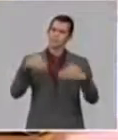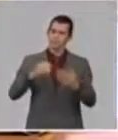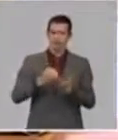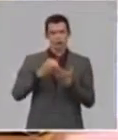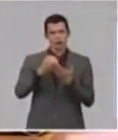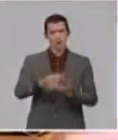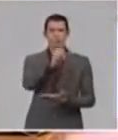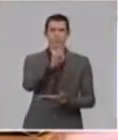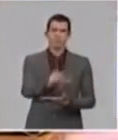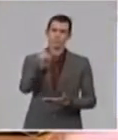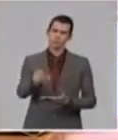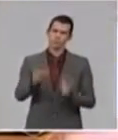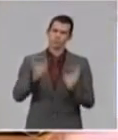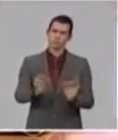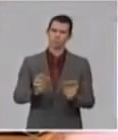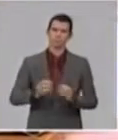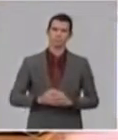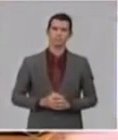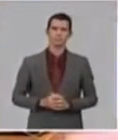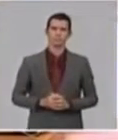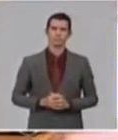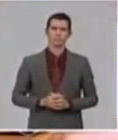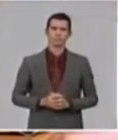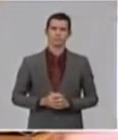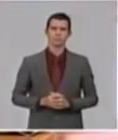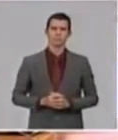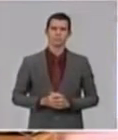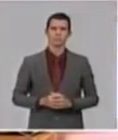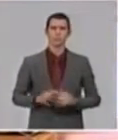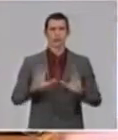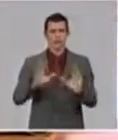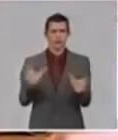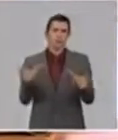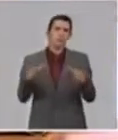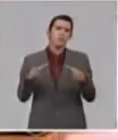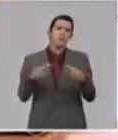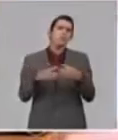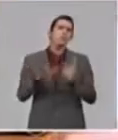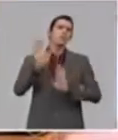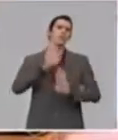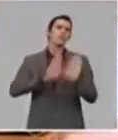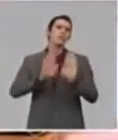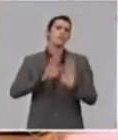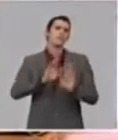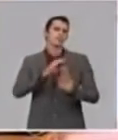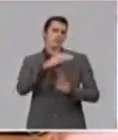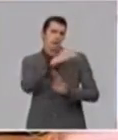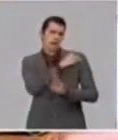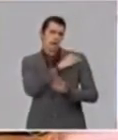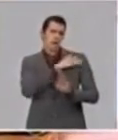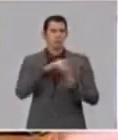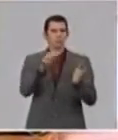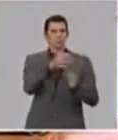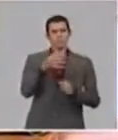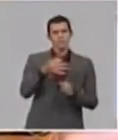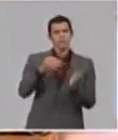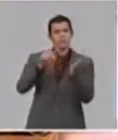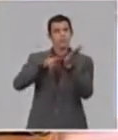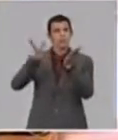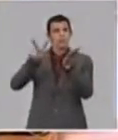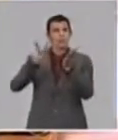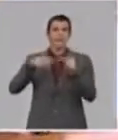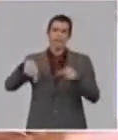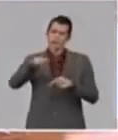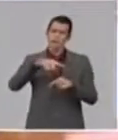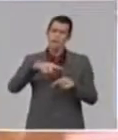país, bajo la conducción y el control de los consejos de defensa, tanto a nivel de municipio como a nivel de provincia.